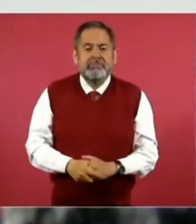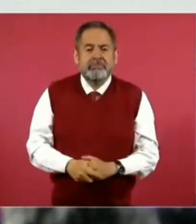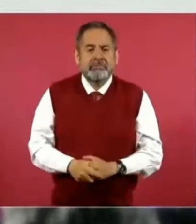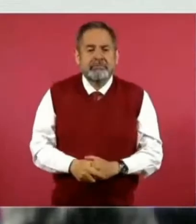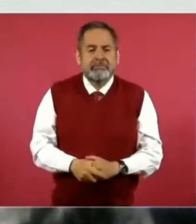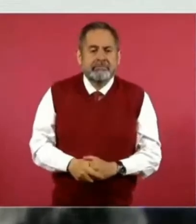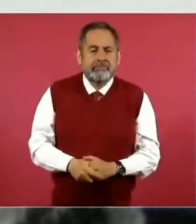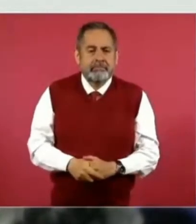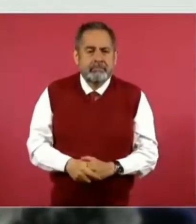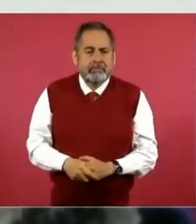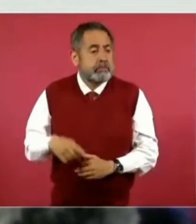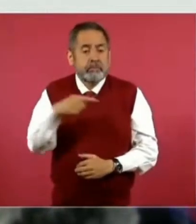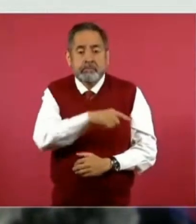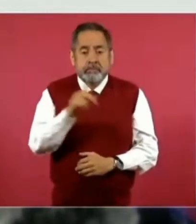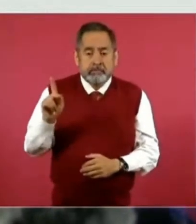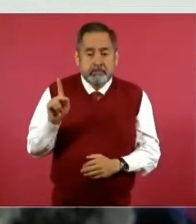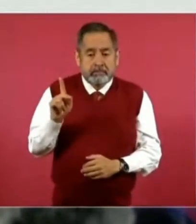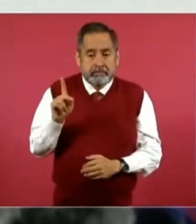No alcanzó